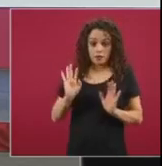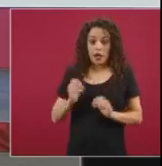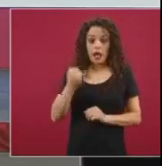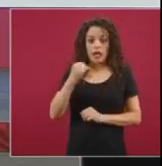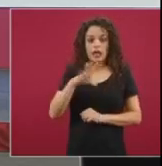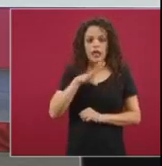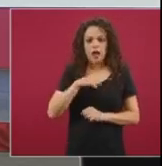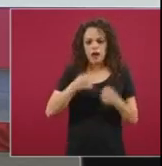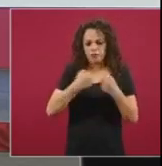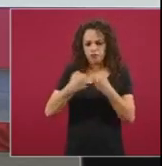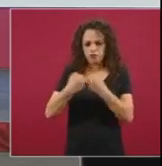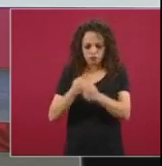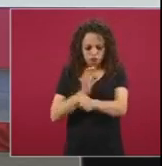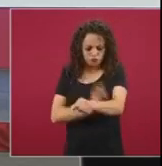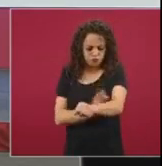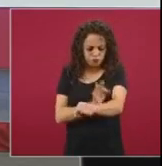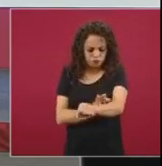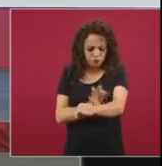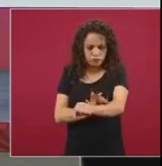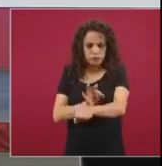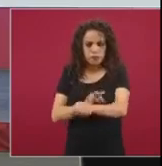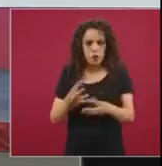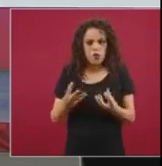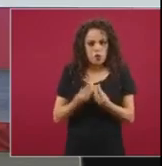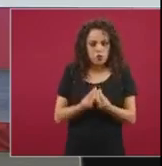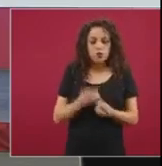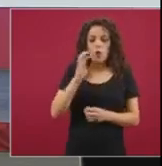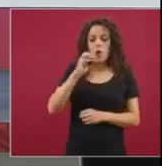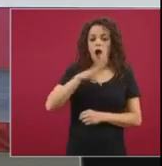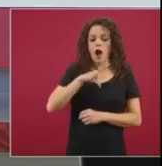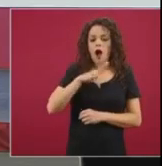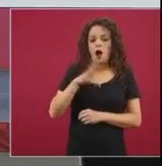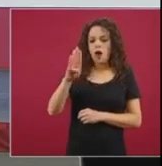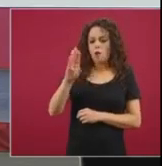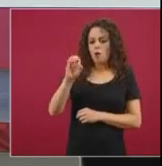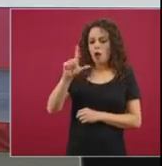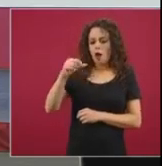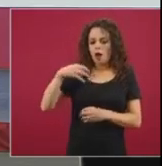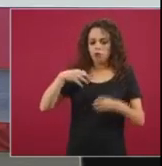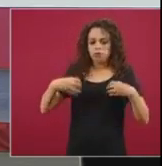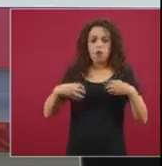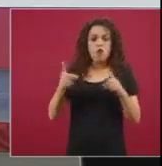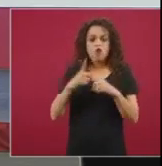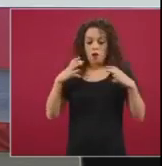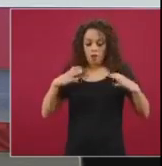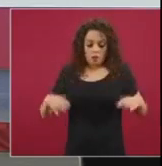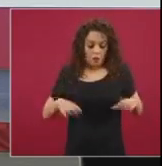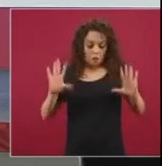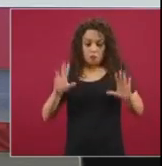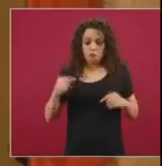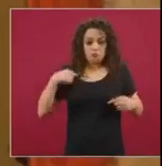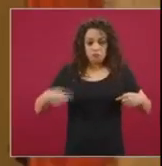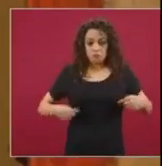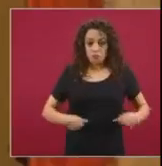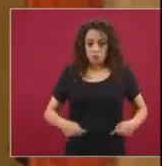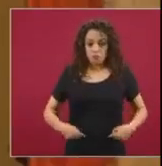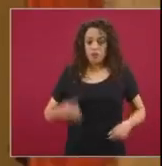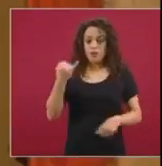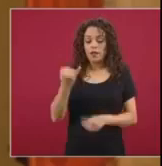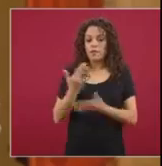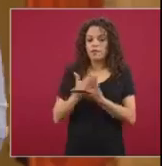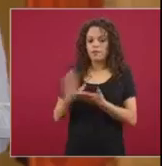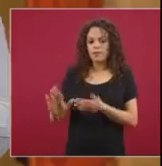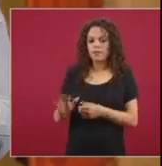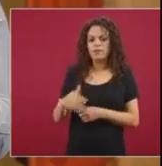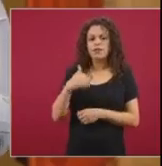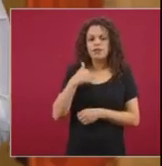o tengo bolitas en cualquier parte del cuerpo, y aparte de eso ya tengo alteraciones en la sensibilidad, me pellizco